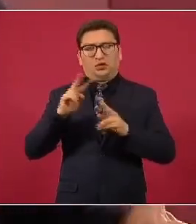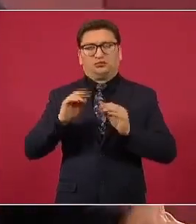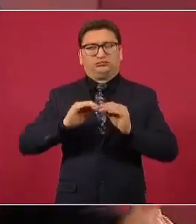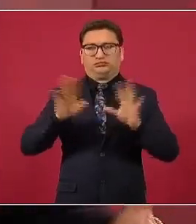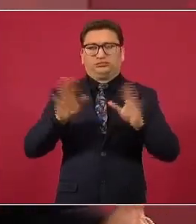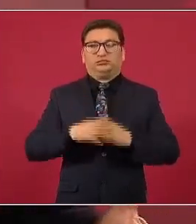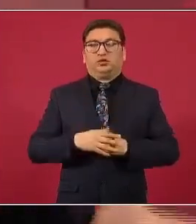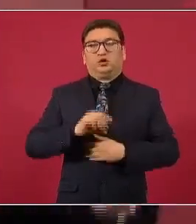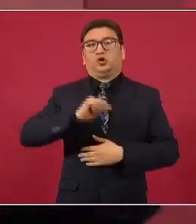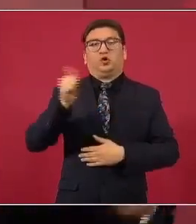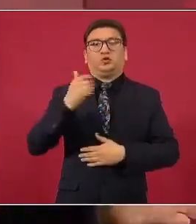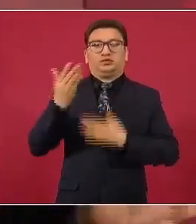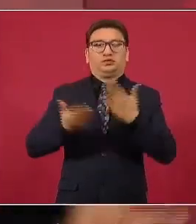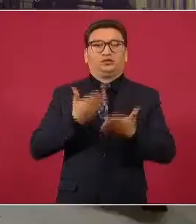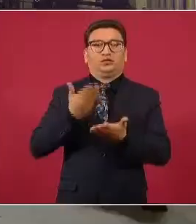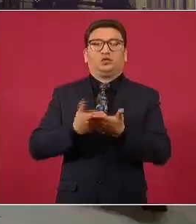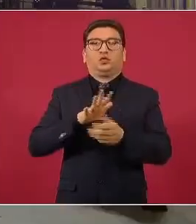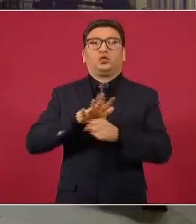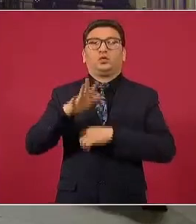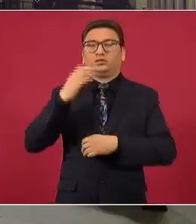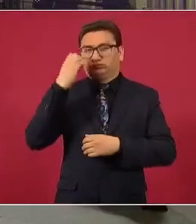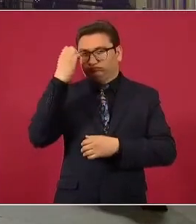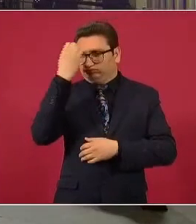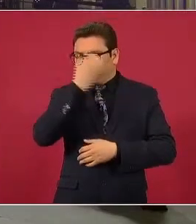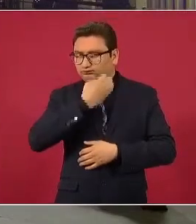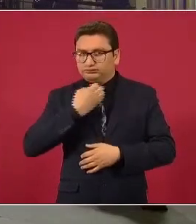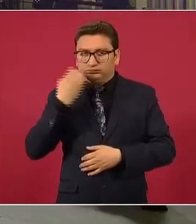les planteamos es, hagamos un avalúo